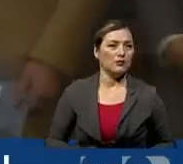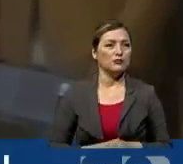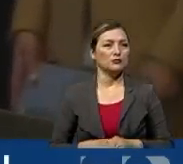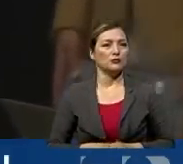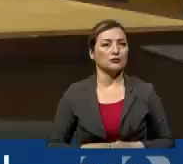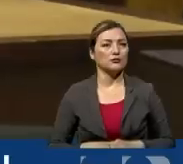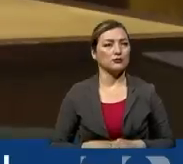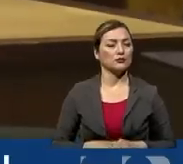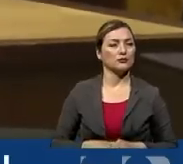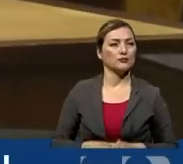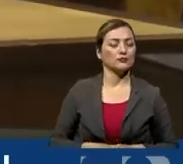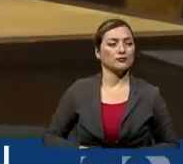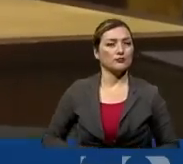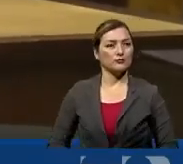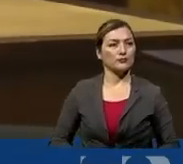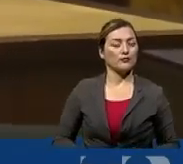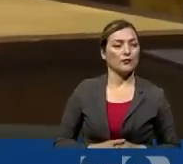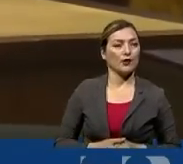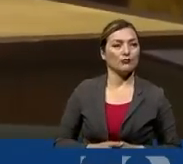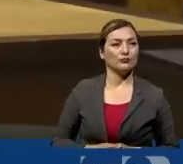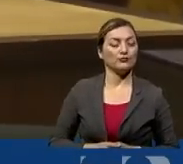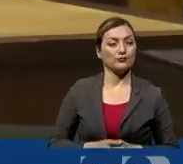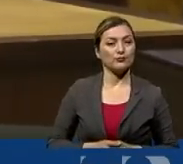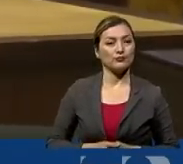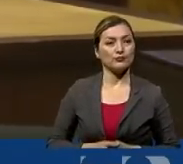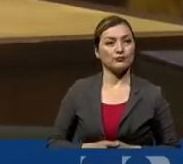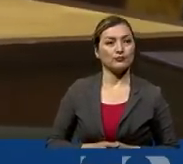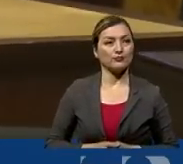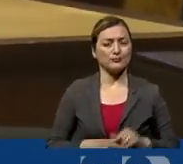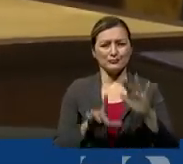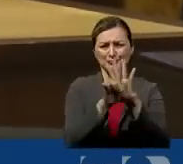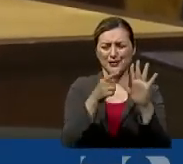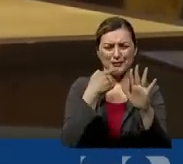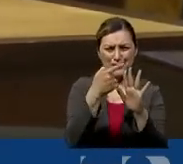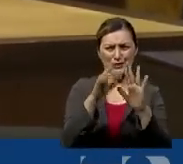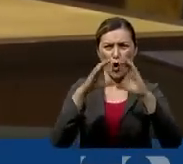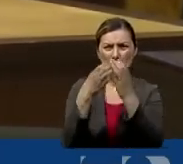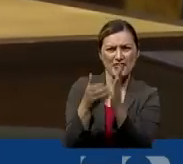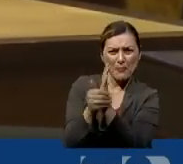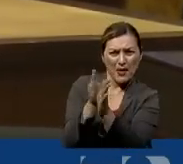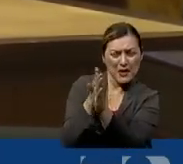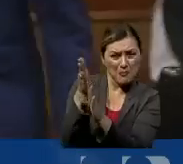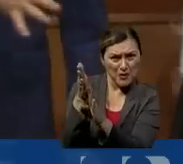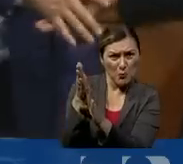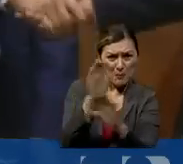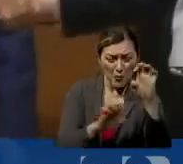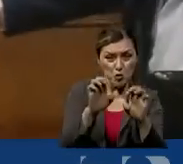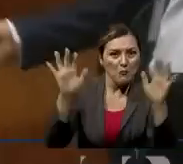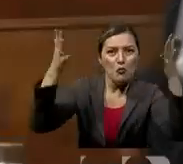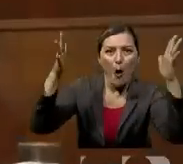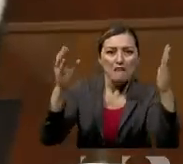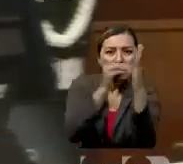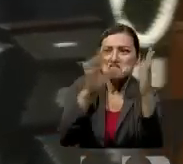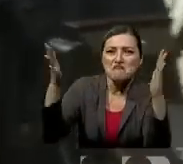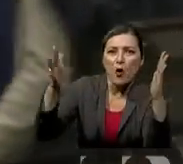destitución de sus cargos. La ley no prevé comité de expertos para la evaluación. Sin embargo, lo hicieron. Ya en su defensa,